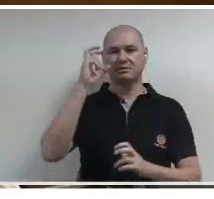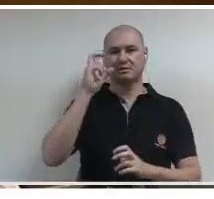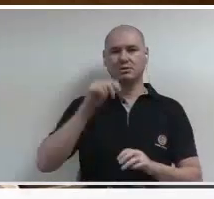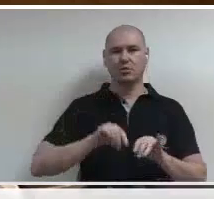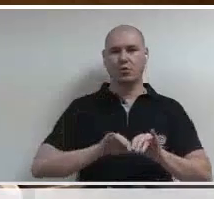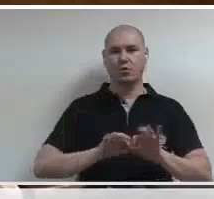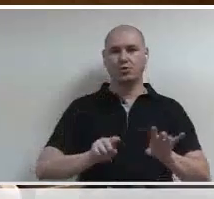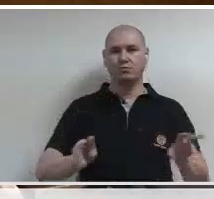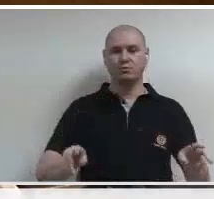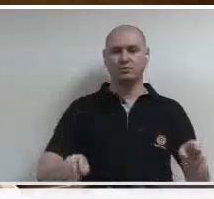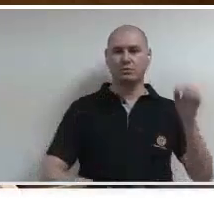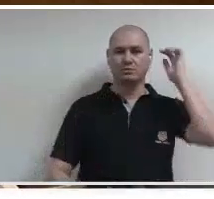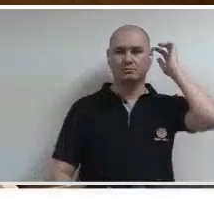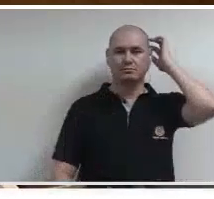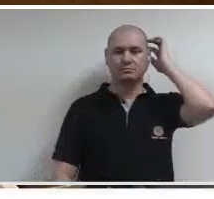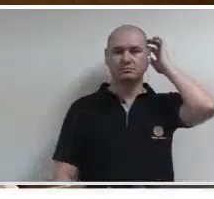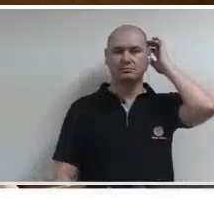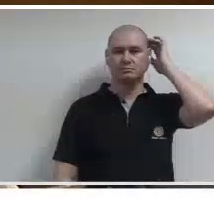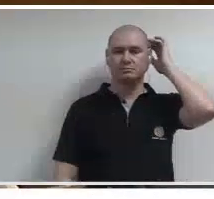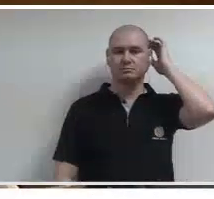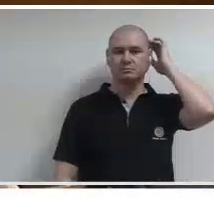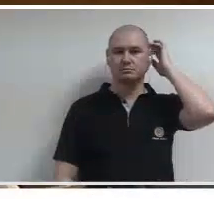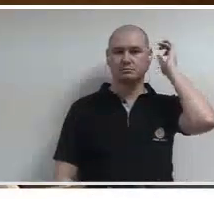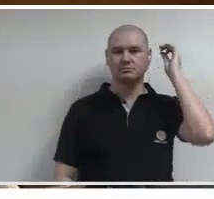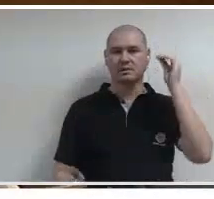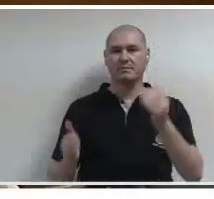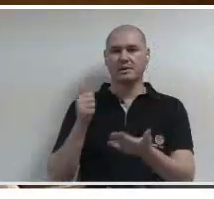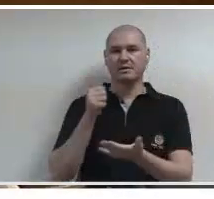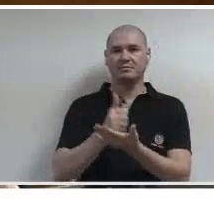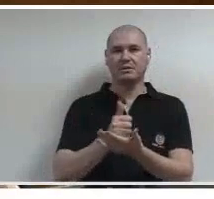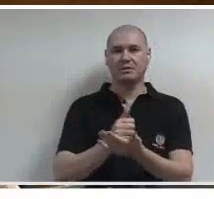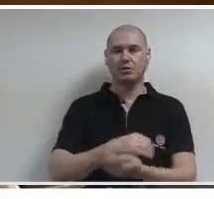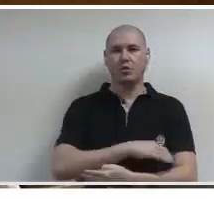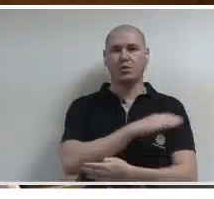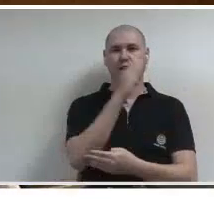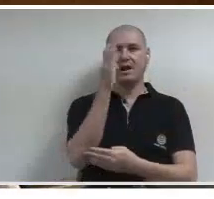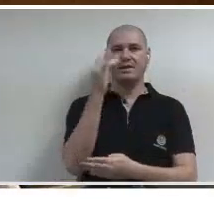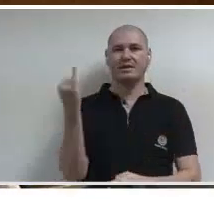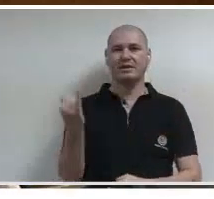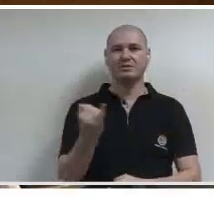Elaboración, Mapa de Riesgo Rejeguaba,